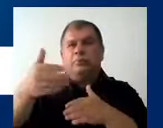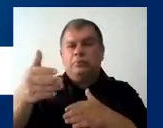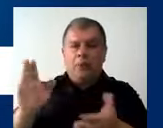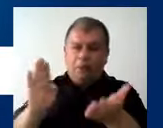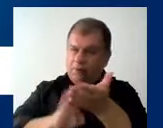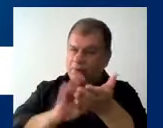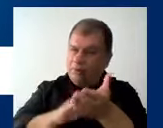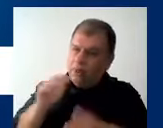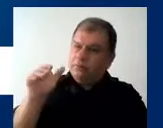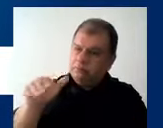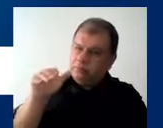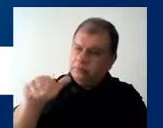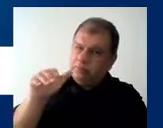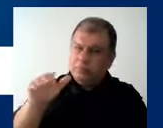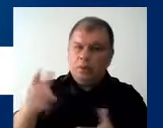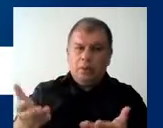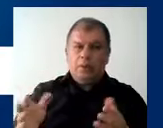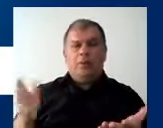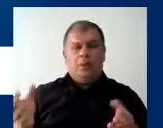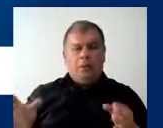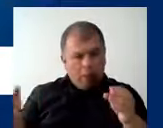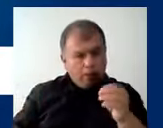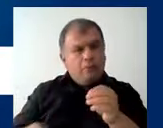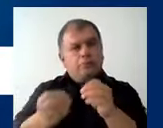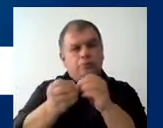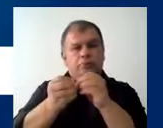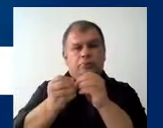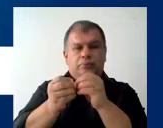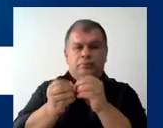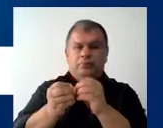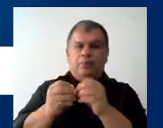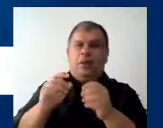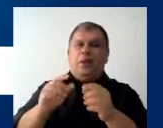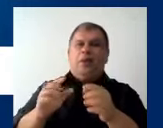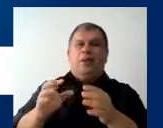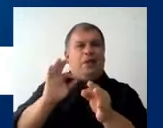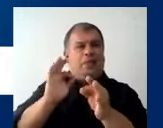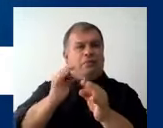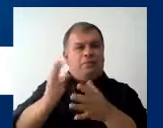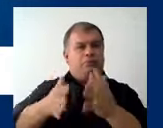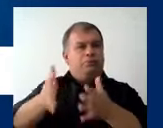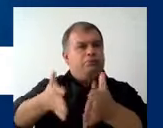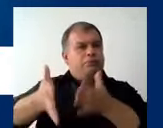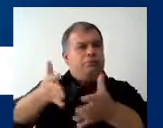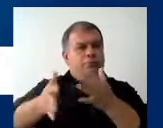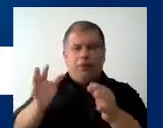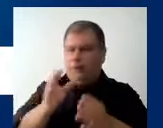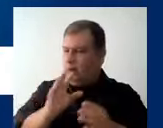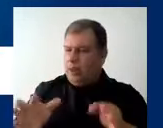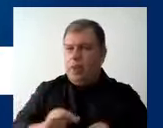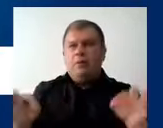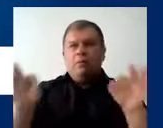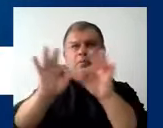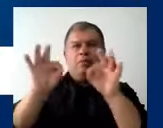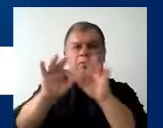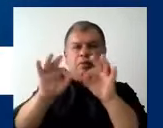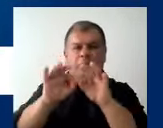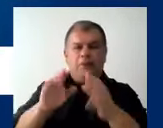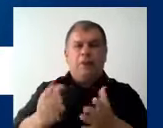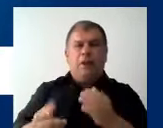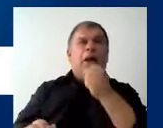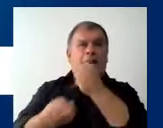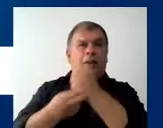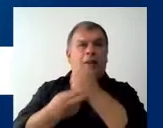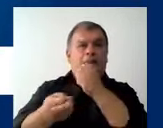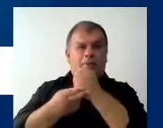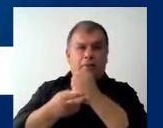de la Defensoría se implementó los intérpretes de lengua de señas, que son fundamentales en ese caso para poder